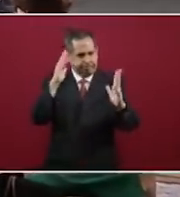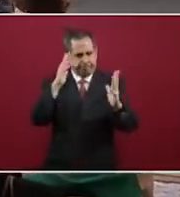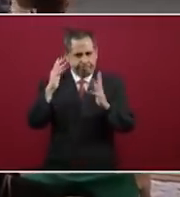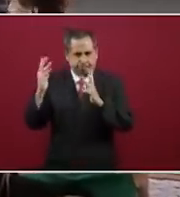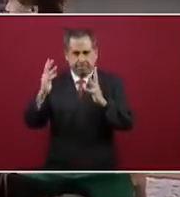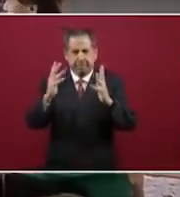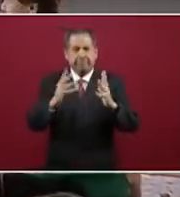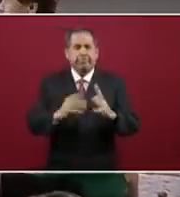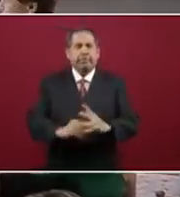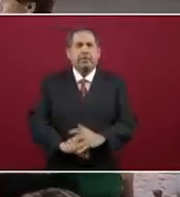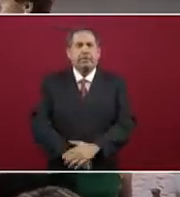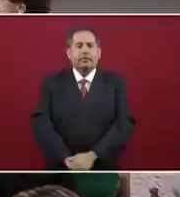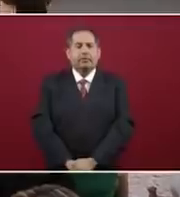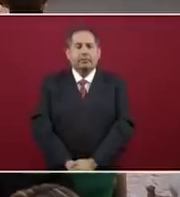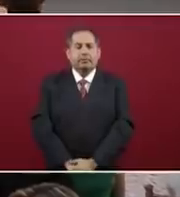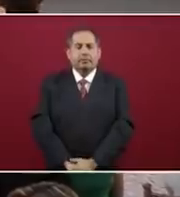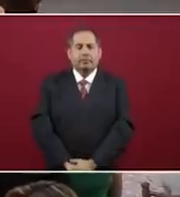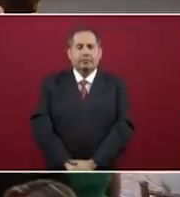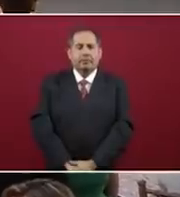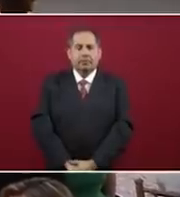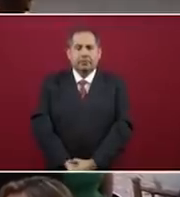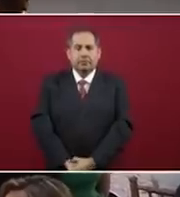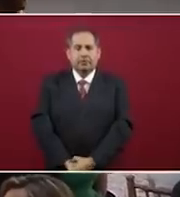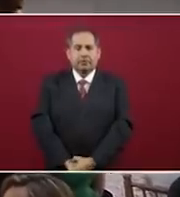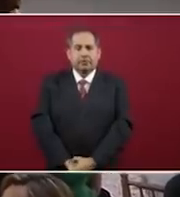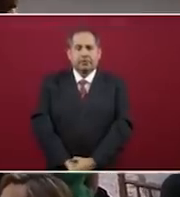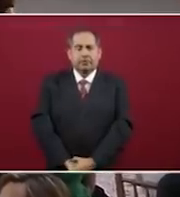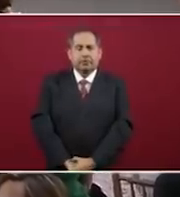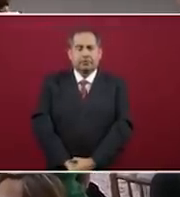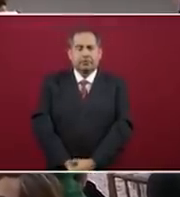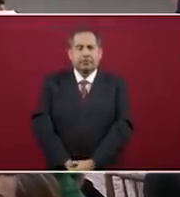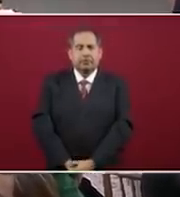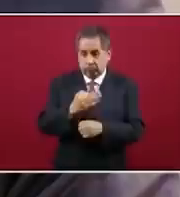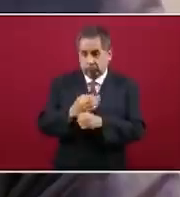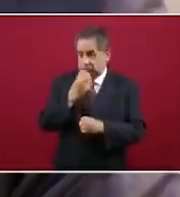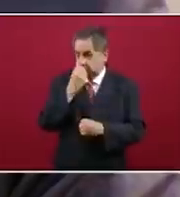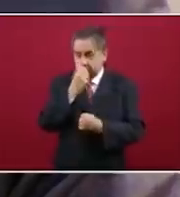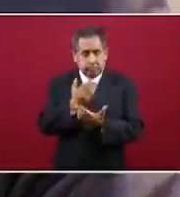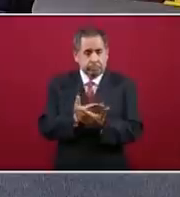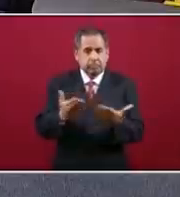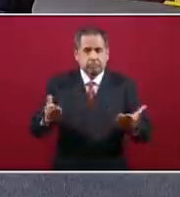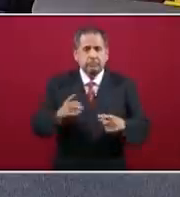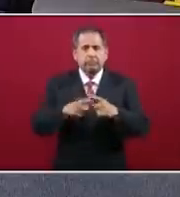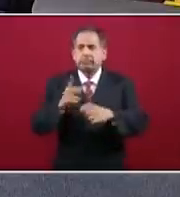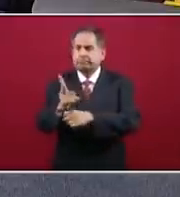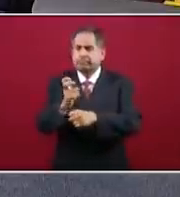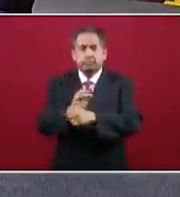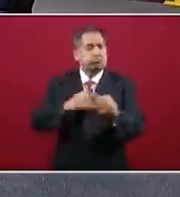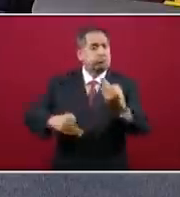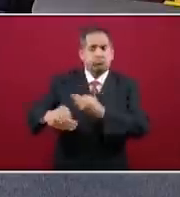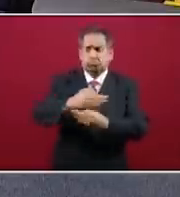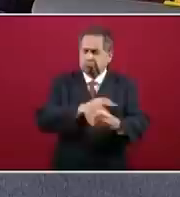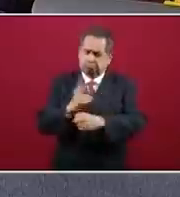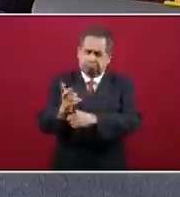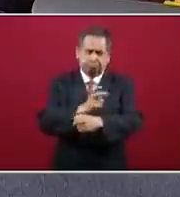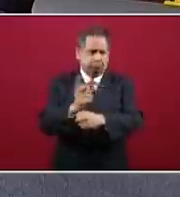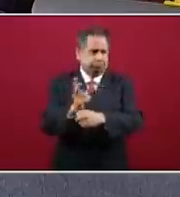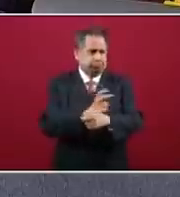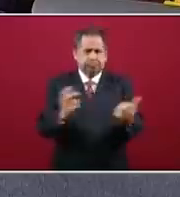ni los líderes de la Coordinadora Nacional de los Trabajadores de la Educación. Fueron invitados todos,